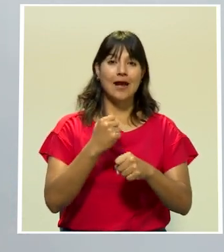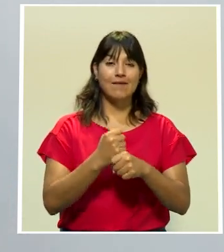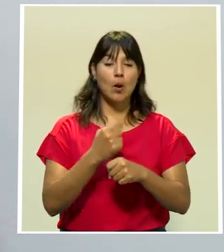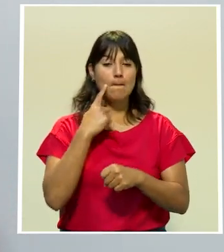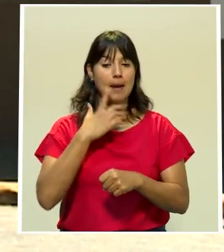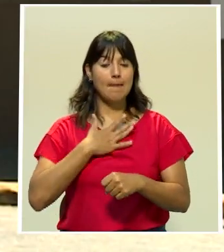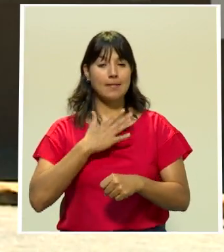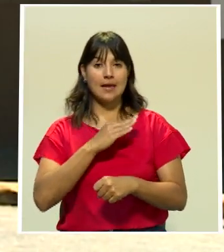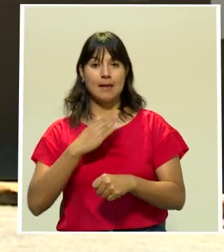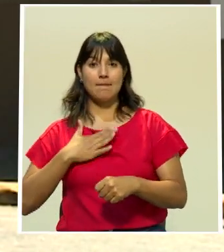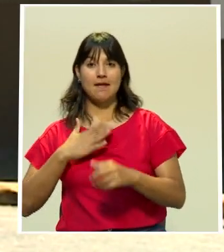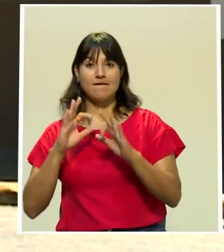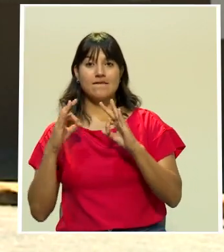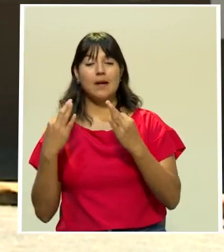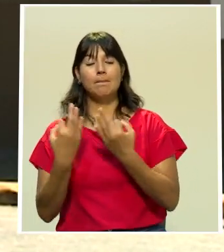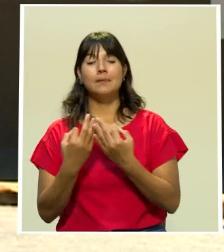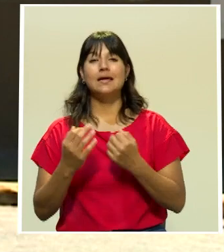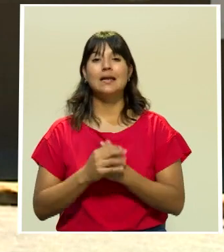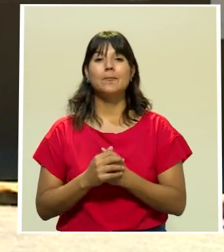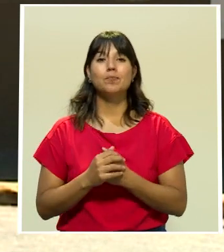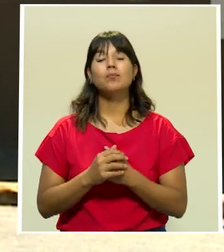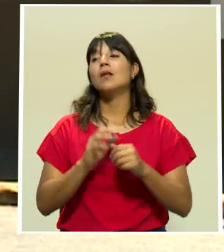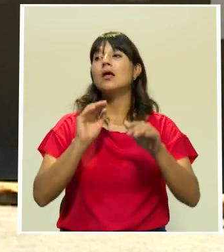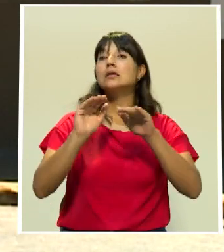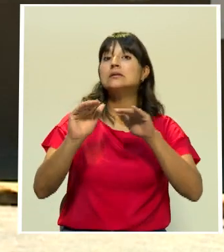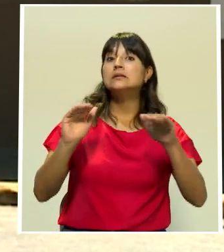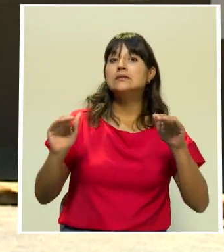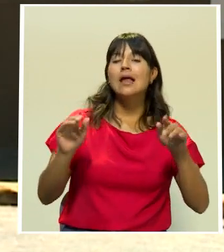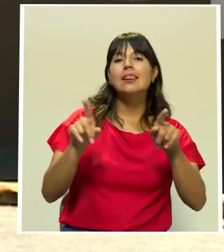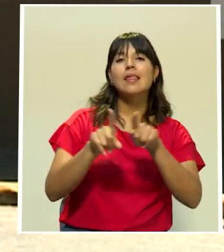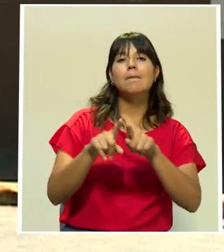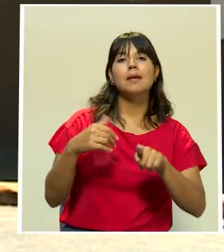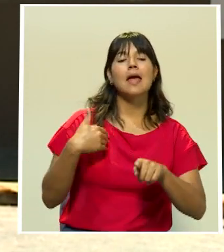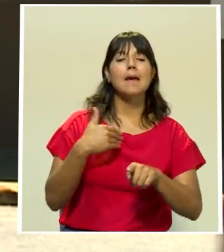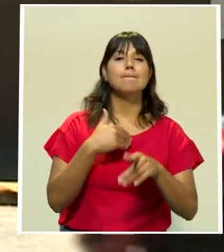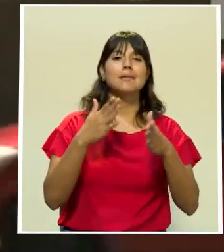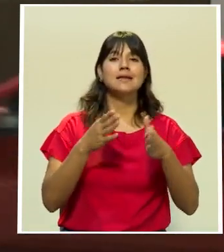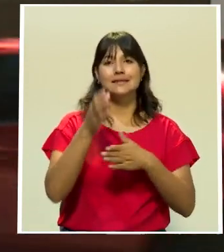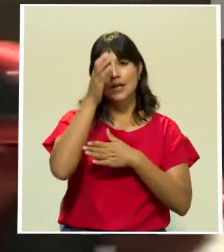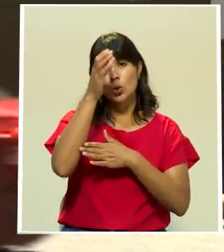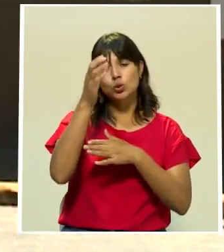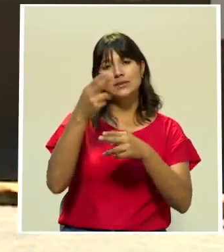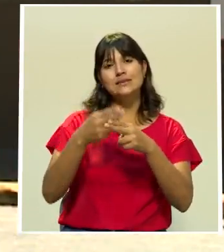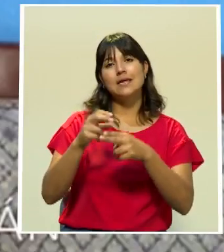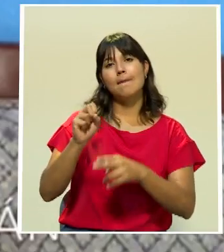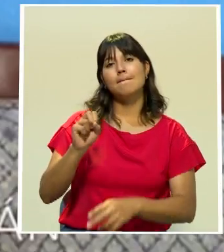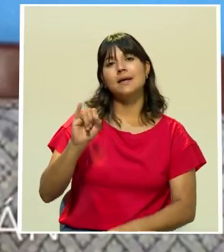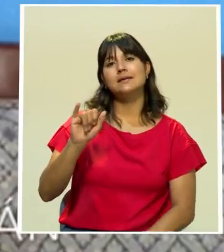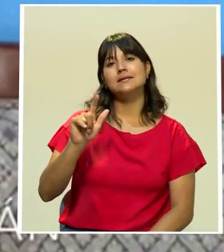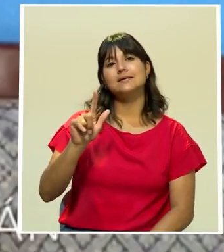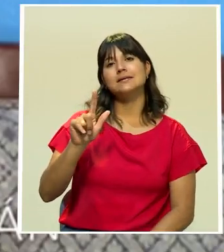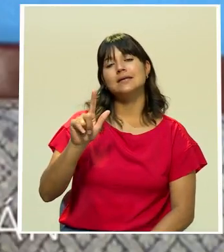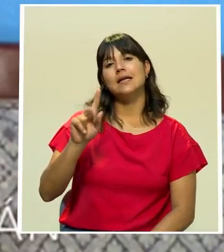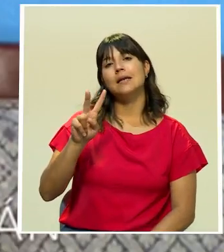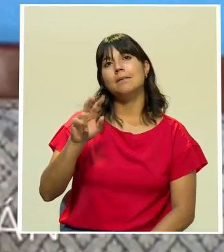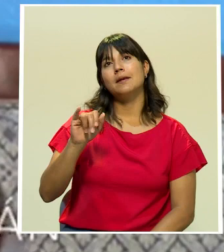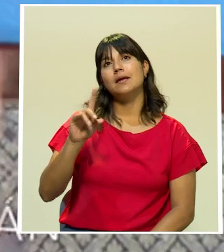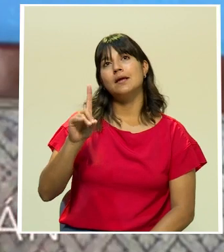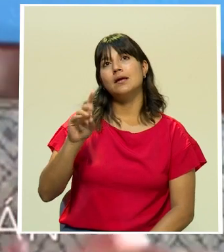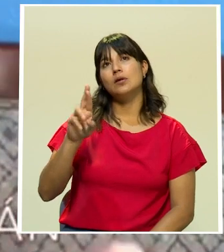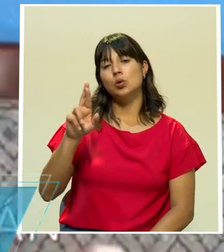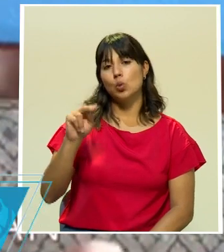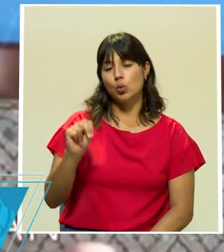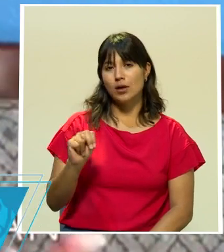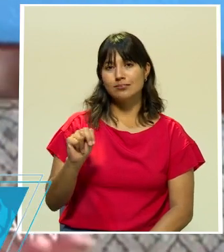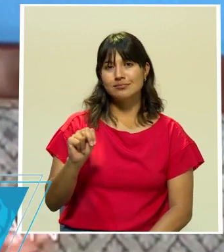familia. Al llamado de preocupación también se unió la ministra de Cultura, Sylvie Durán. Se afectan a